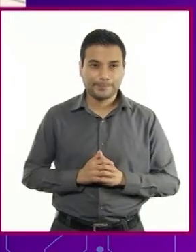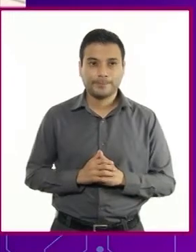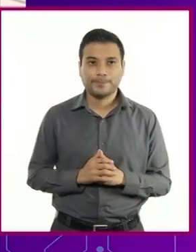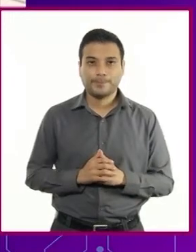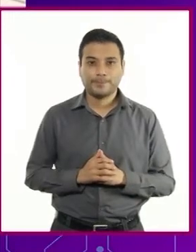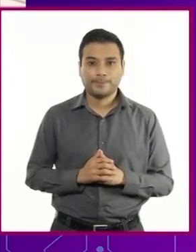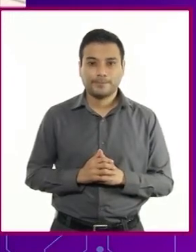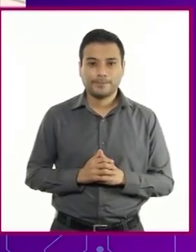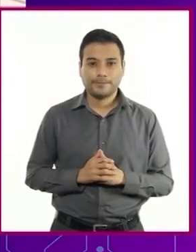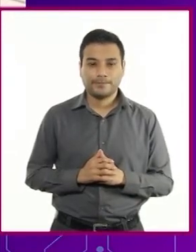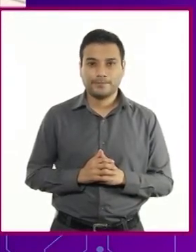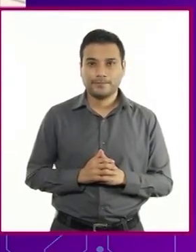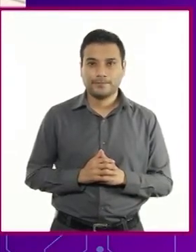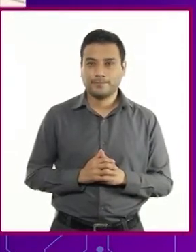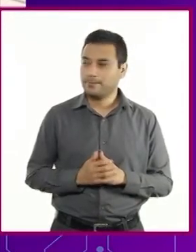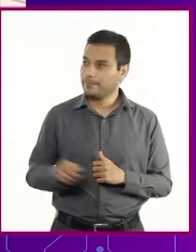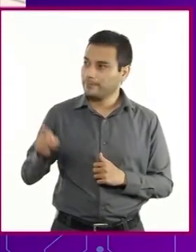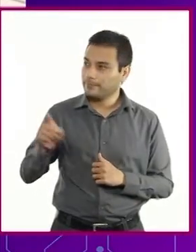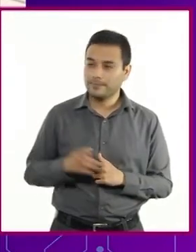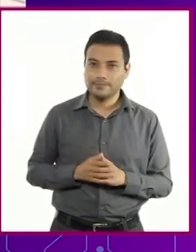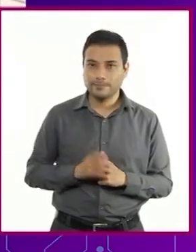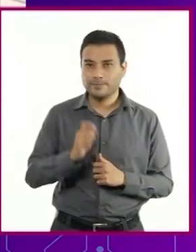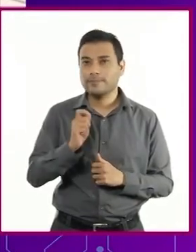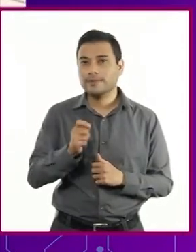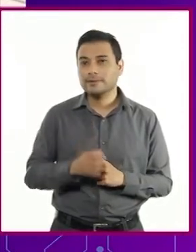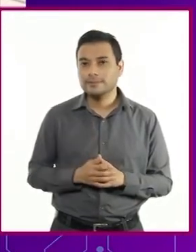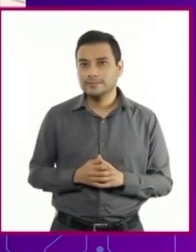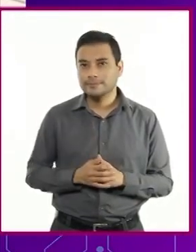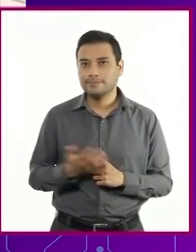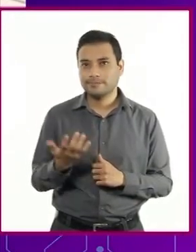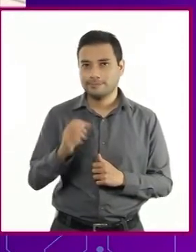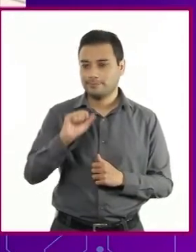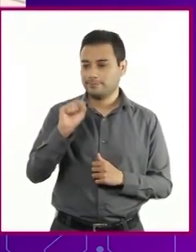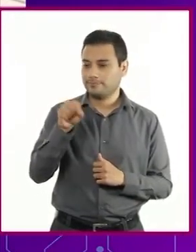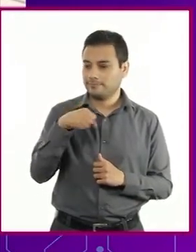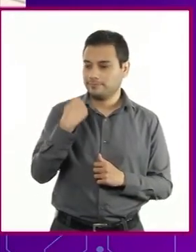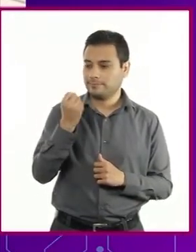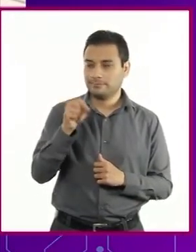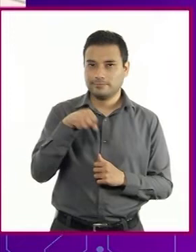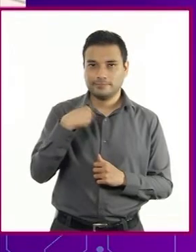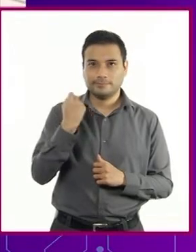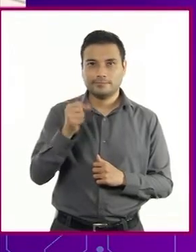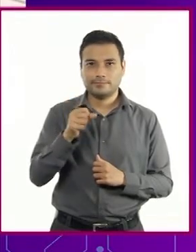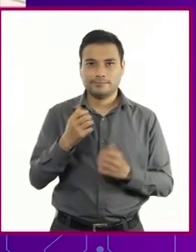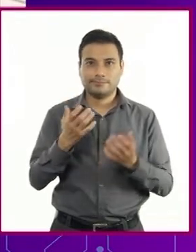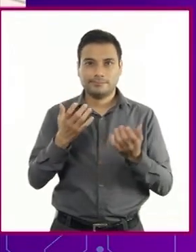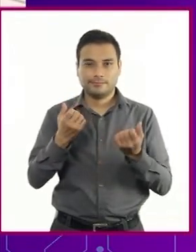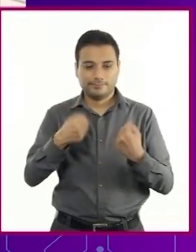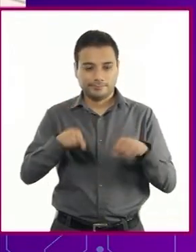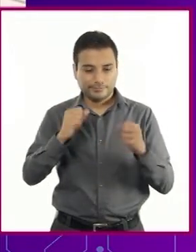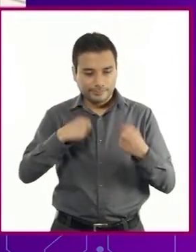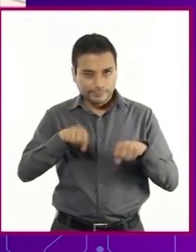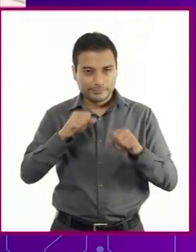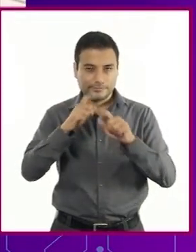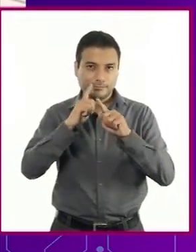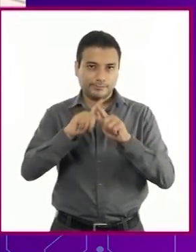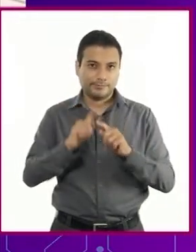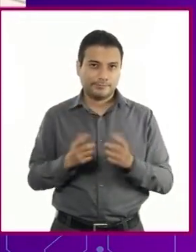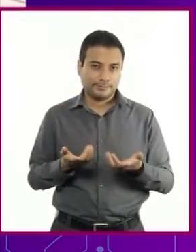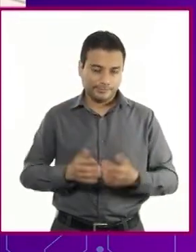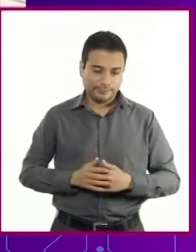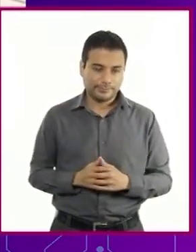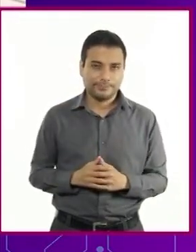La rotación, que sucede cuando el hueso gira alrededor de un eje